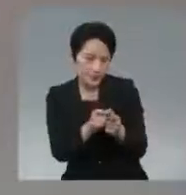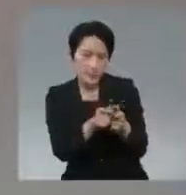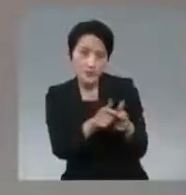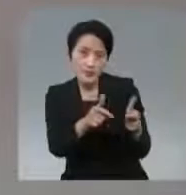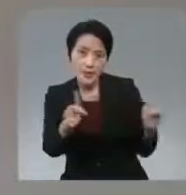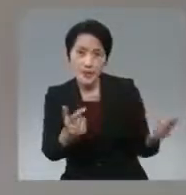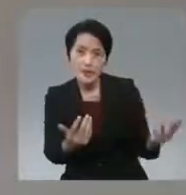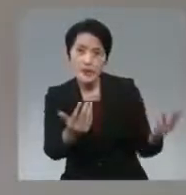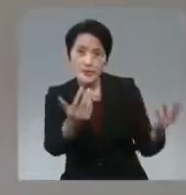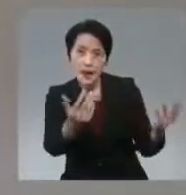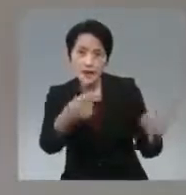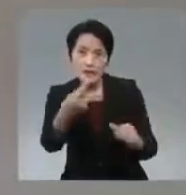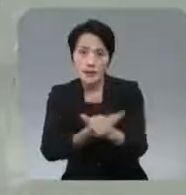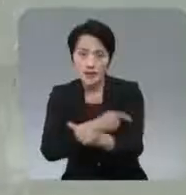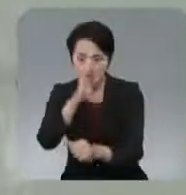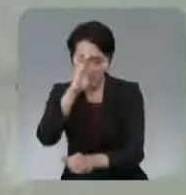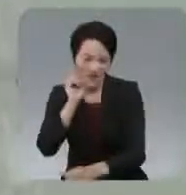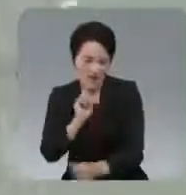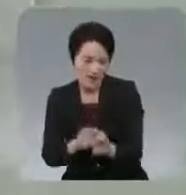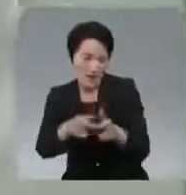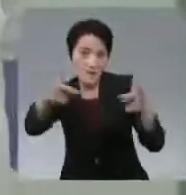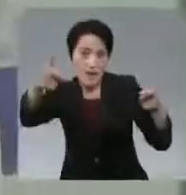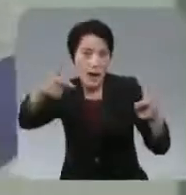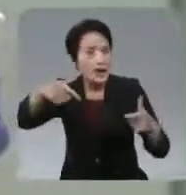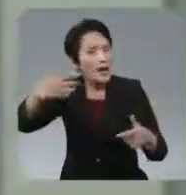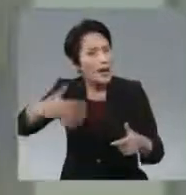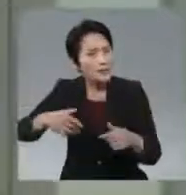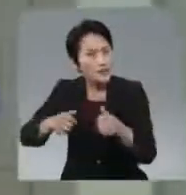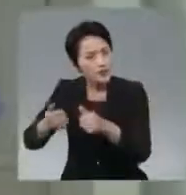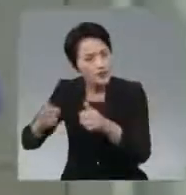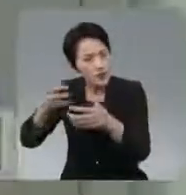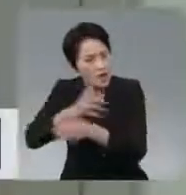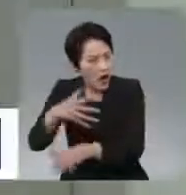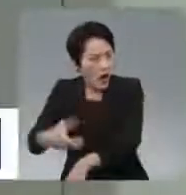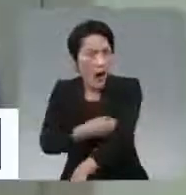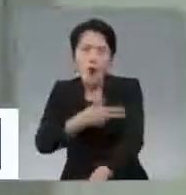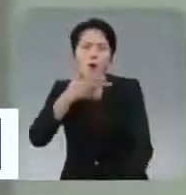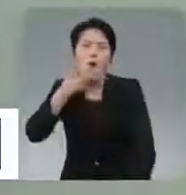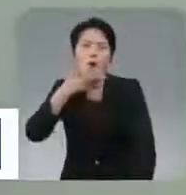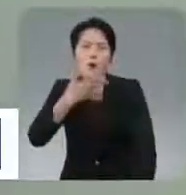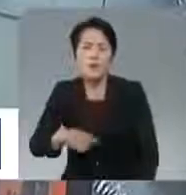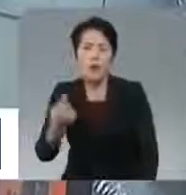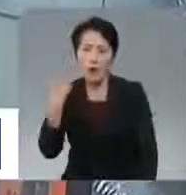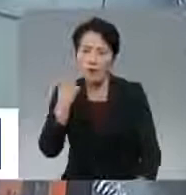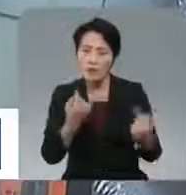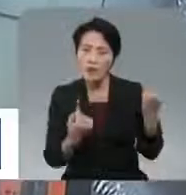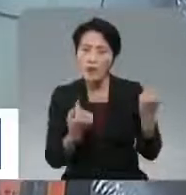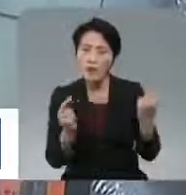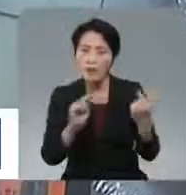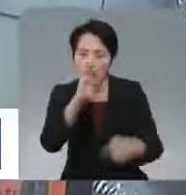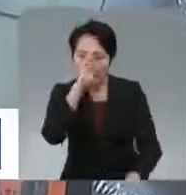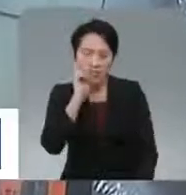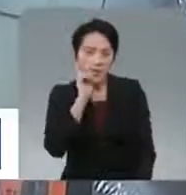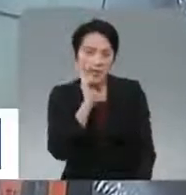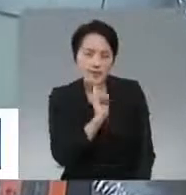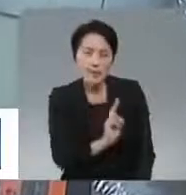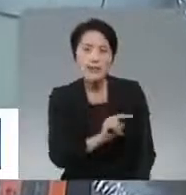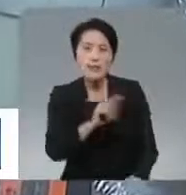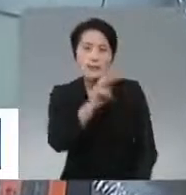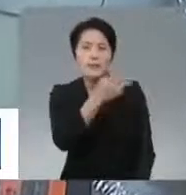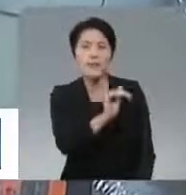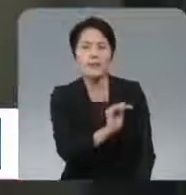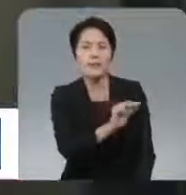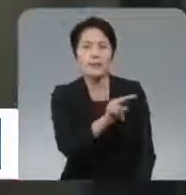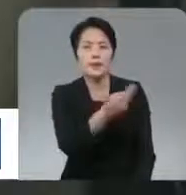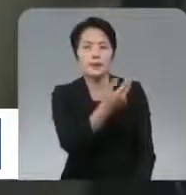casos desde que brotó la pandemia en el país los contagios aumentan a mayor velocidad de lo esperado según las autoridades